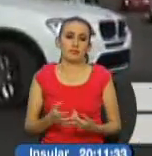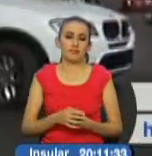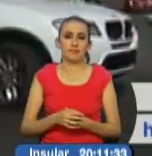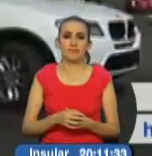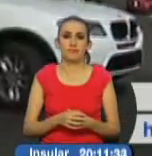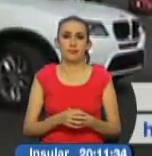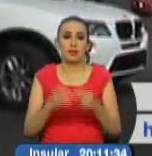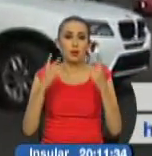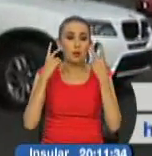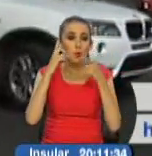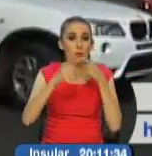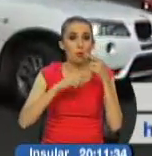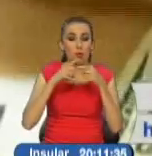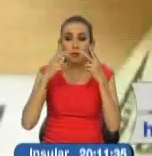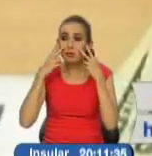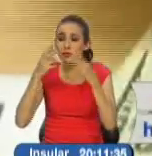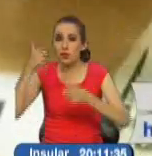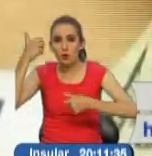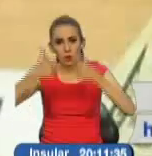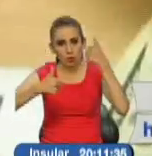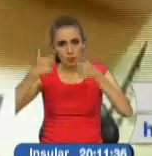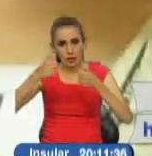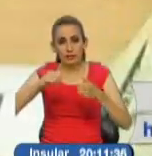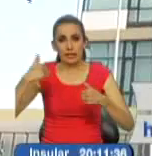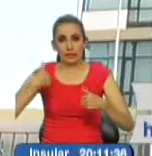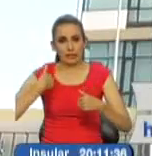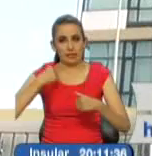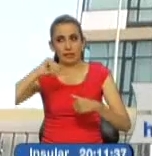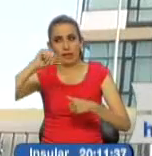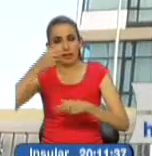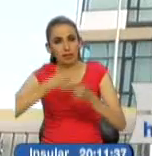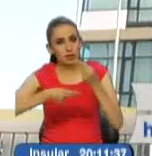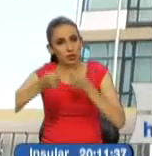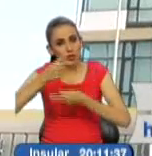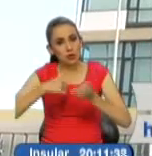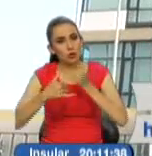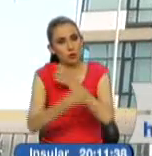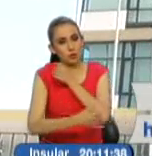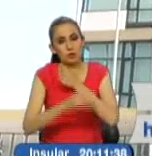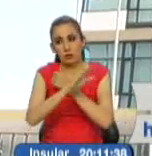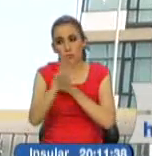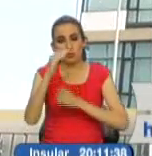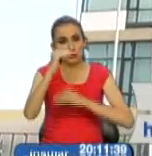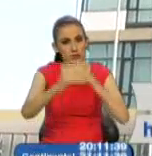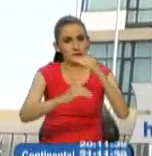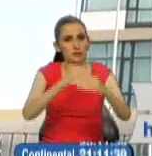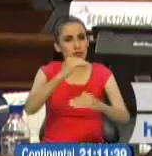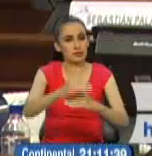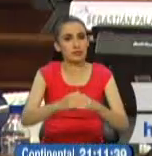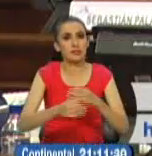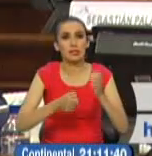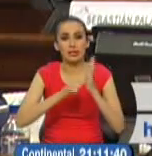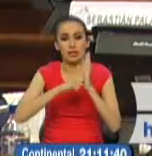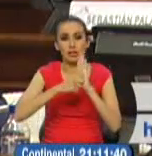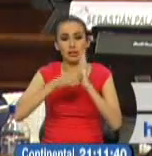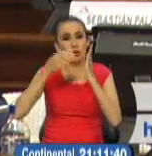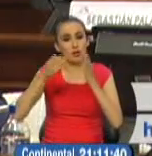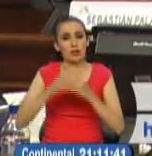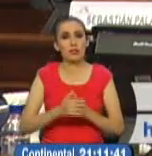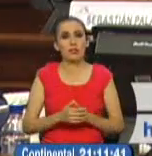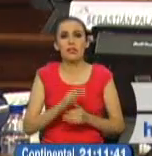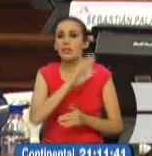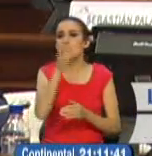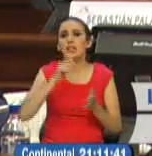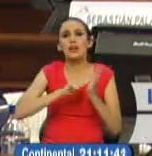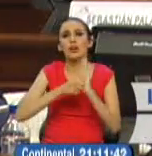que se identifique un funcionario o autoridad con inversiones en offshore, se dará lugar a un trámite administrativo que partirá en la Contraloría. Preguntémonos, ¿y qué